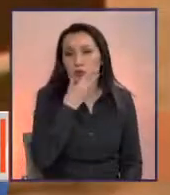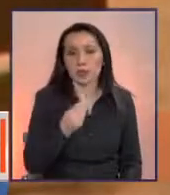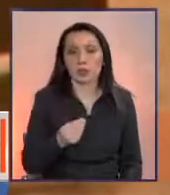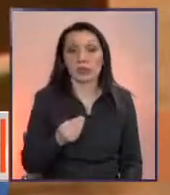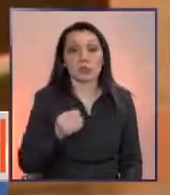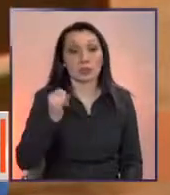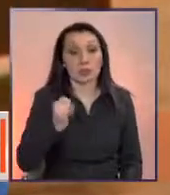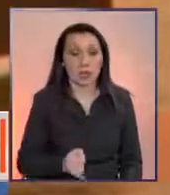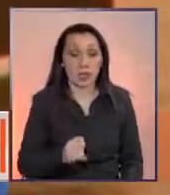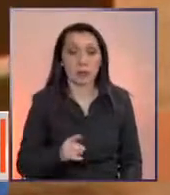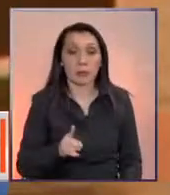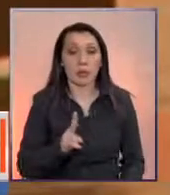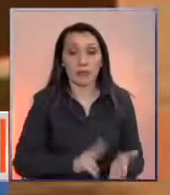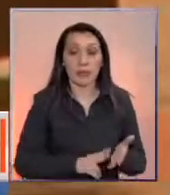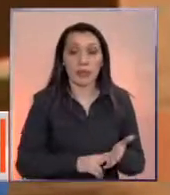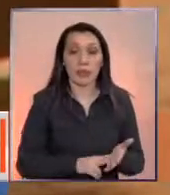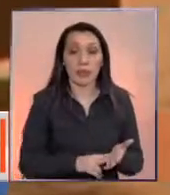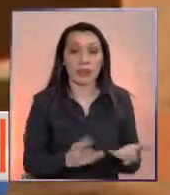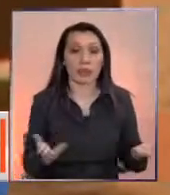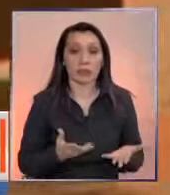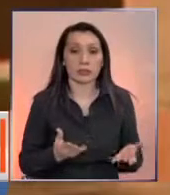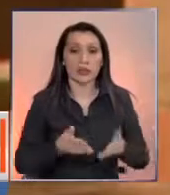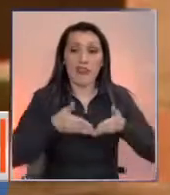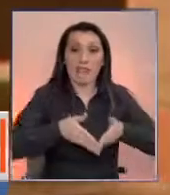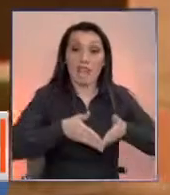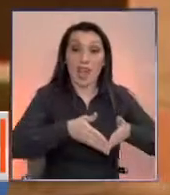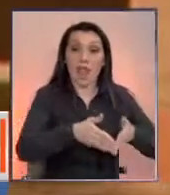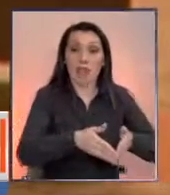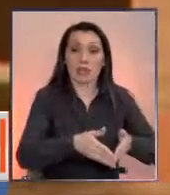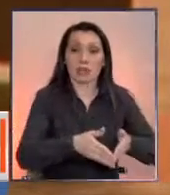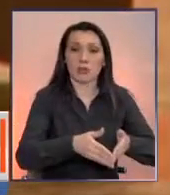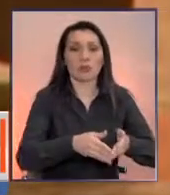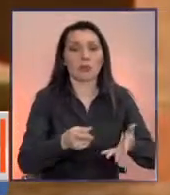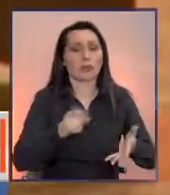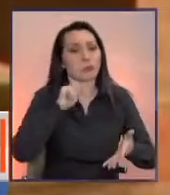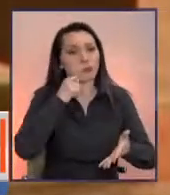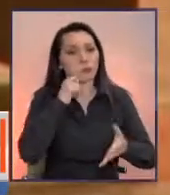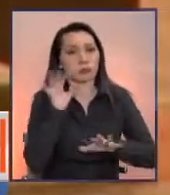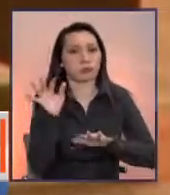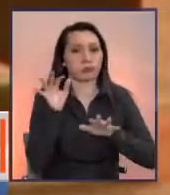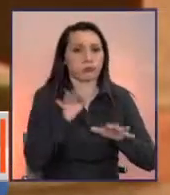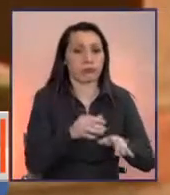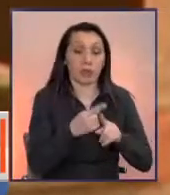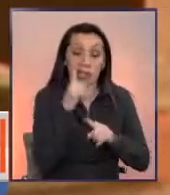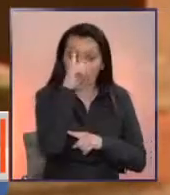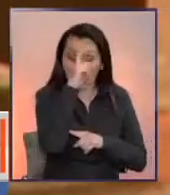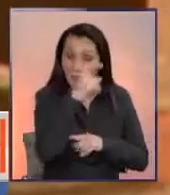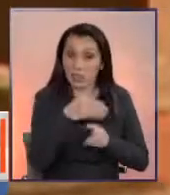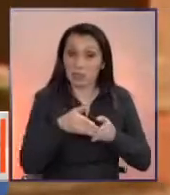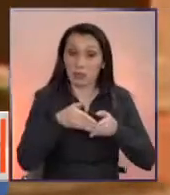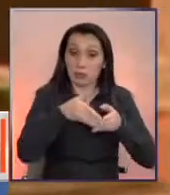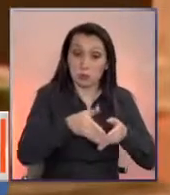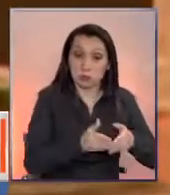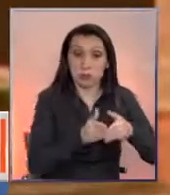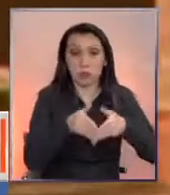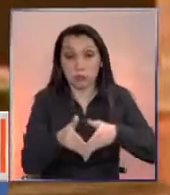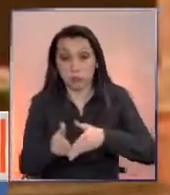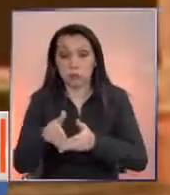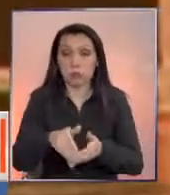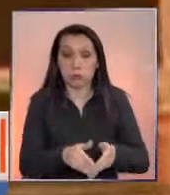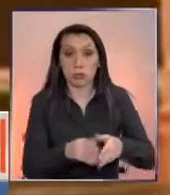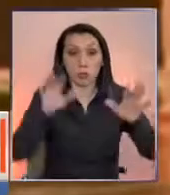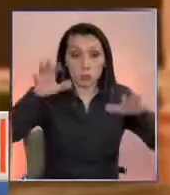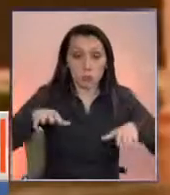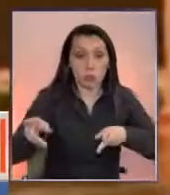Pero la verdad es que era un barco de cargo, que todo lo que ello significa, ¿no es cierto? Con todas las dificultades inherentes, ¿no es cierto? Estar viviendo